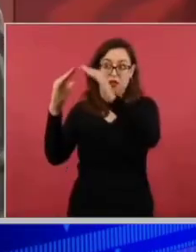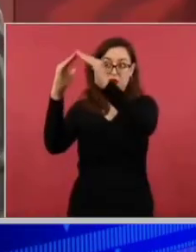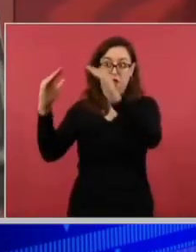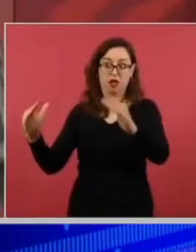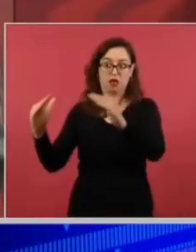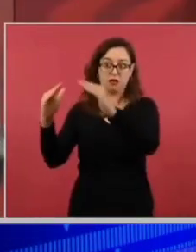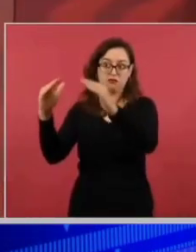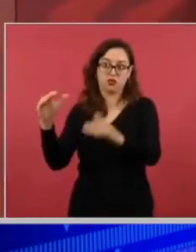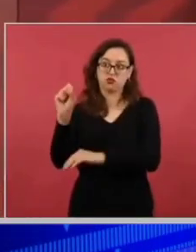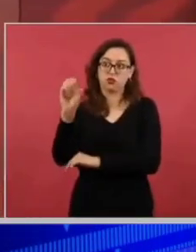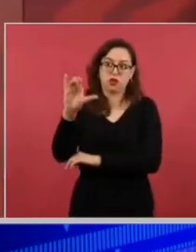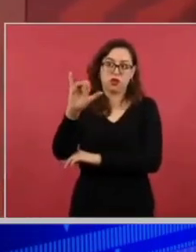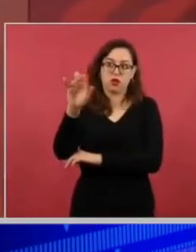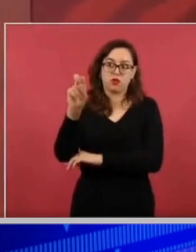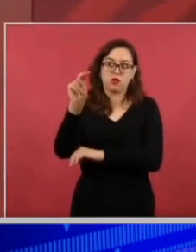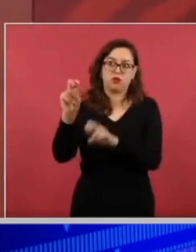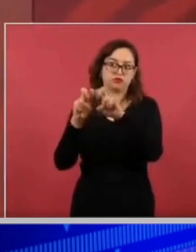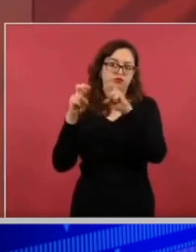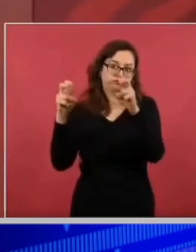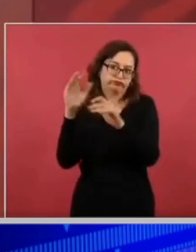entonces dije